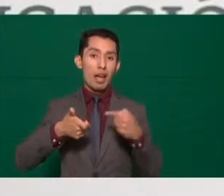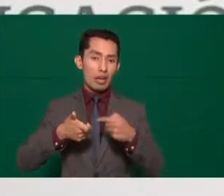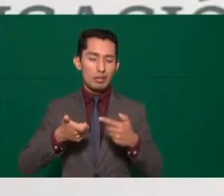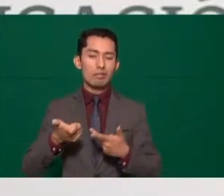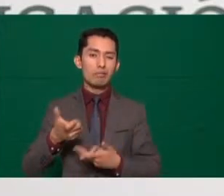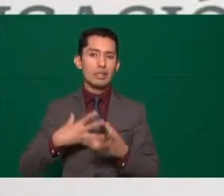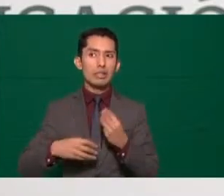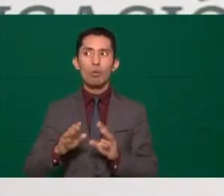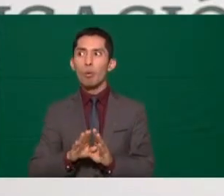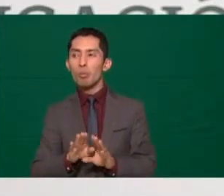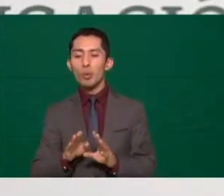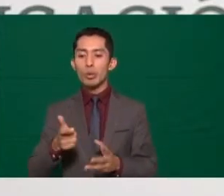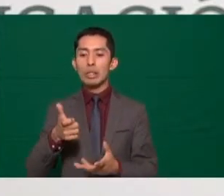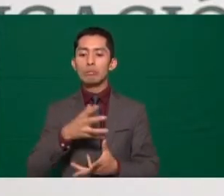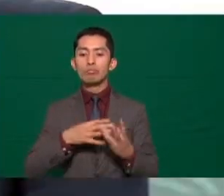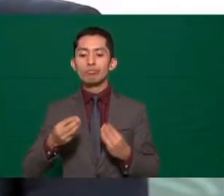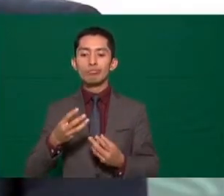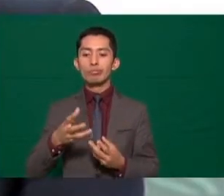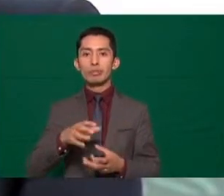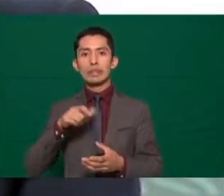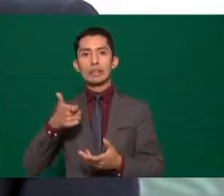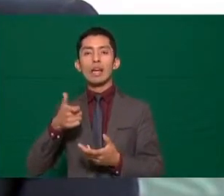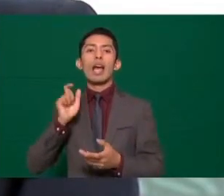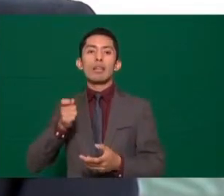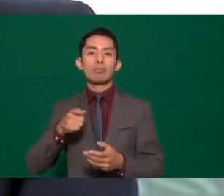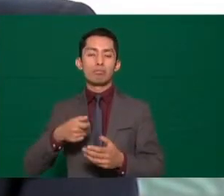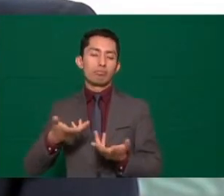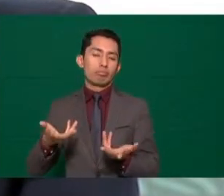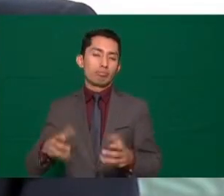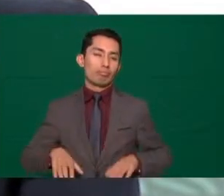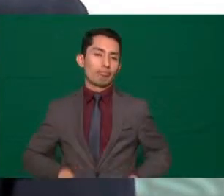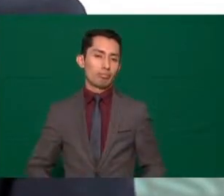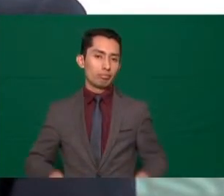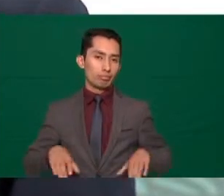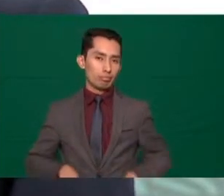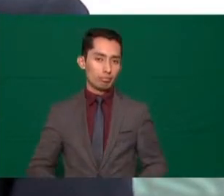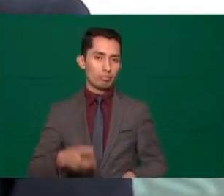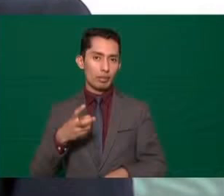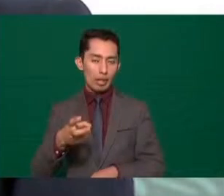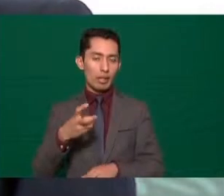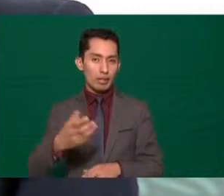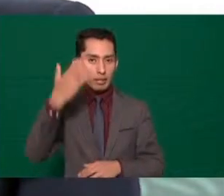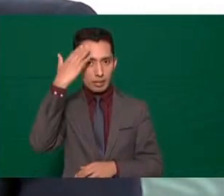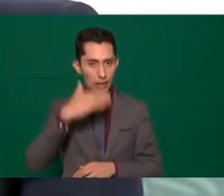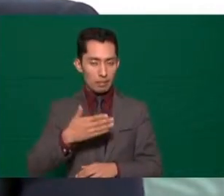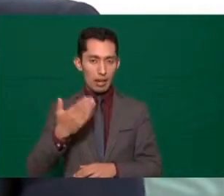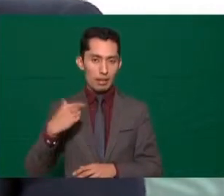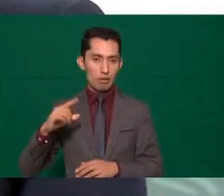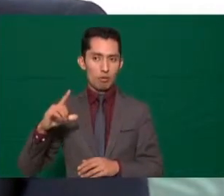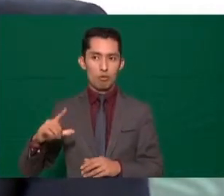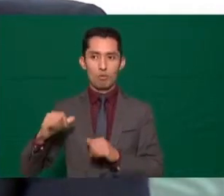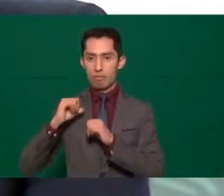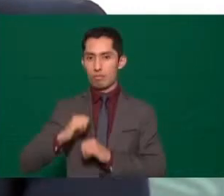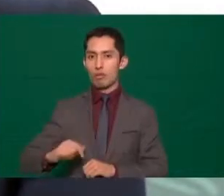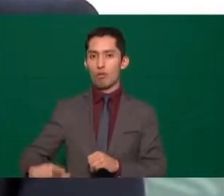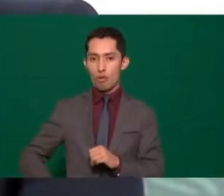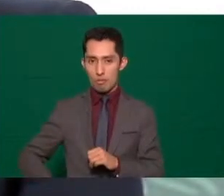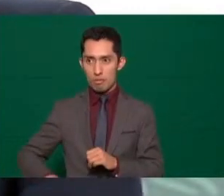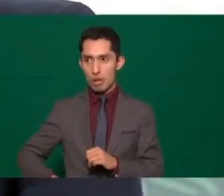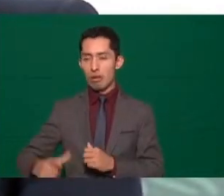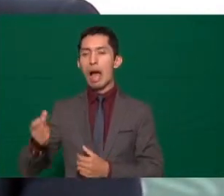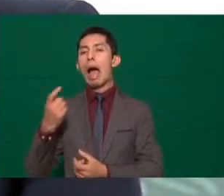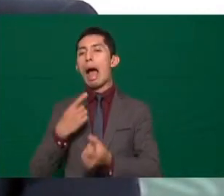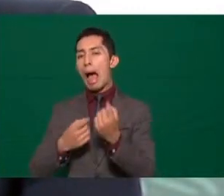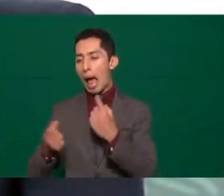favorecer a las minorías, porque el gobierno estaba convertido en un comité al servicio de unos